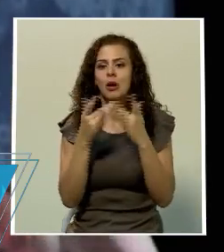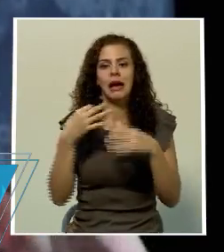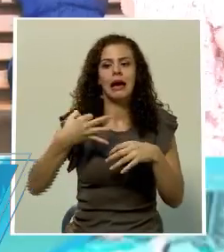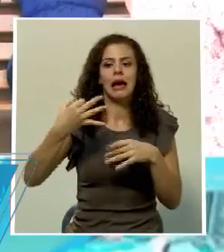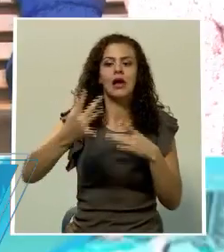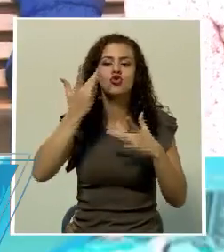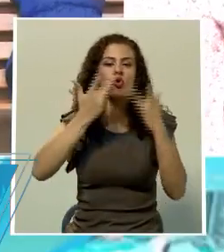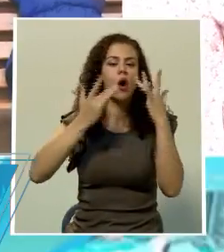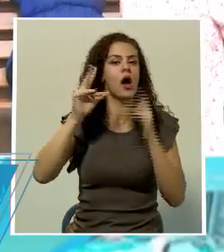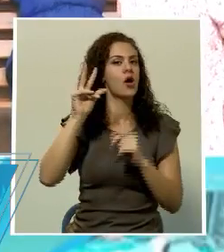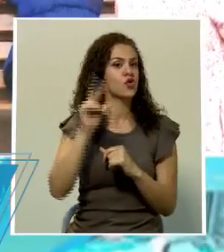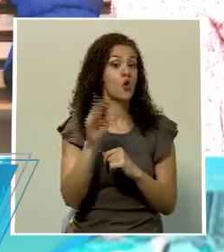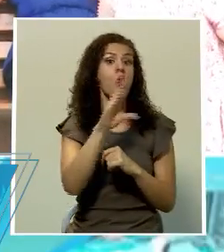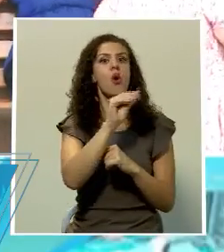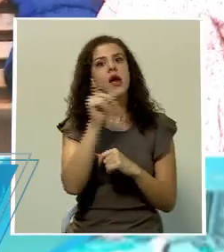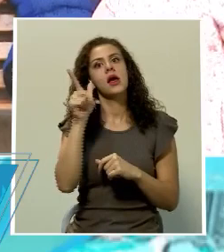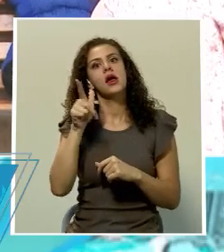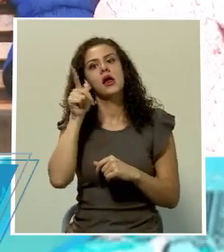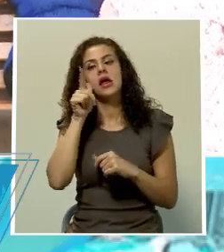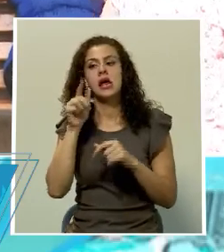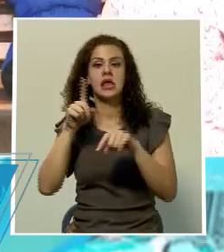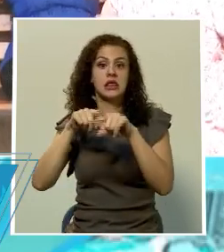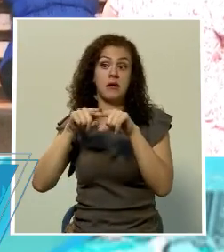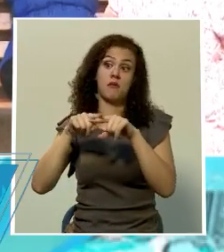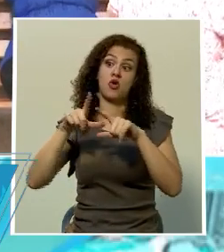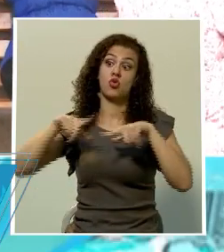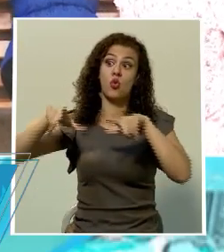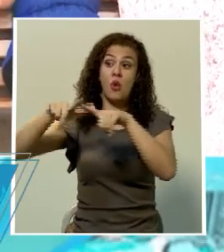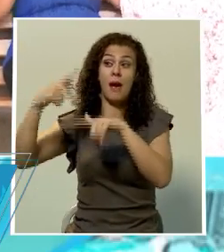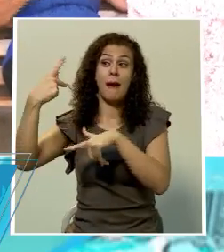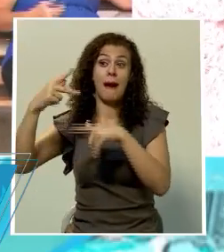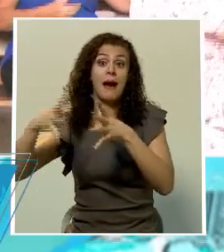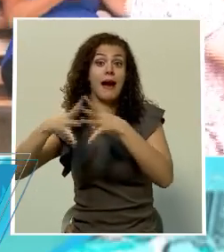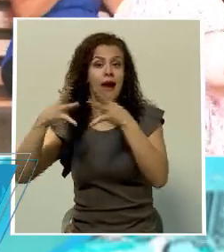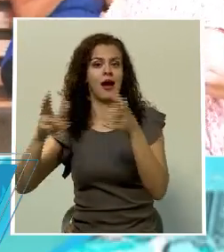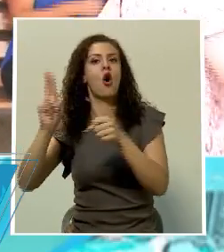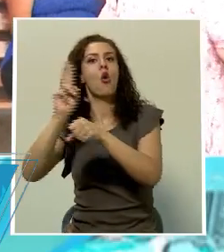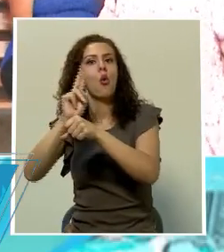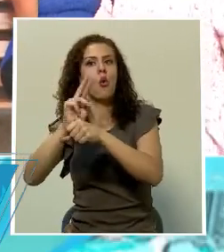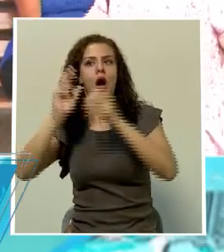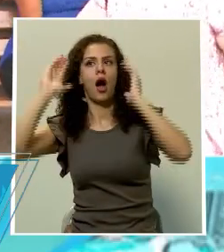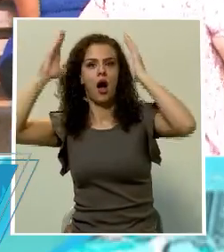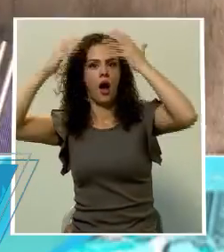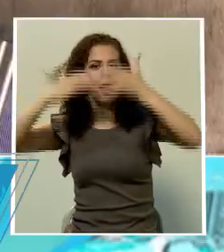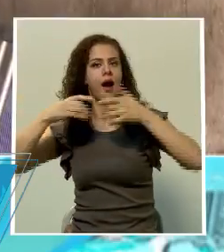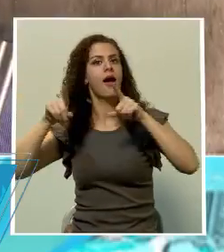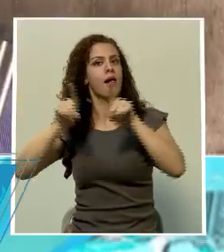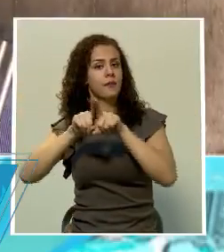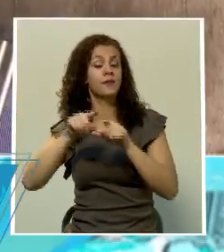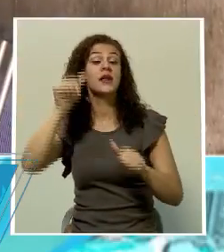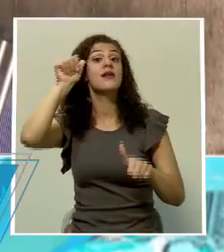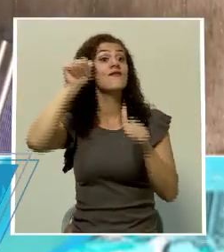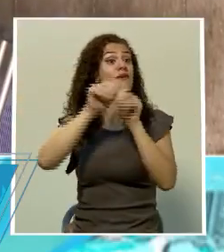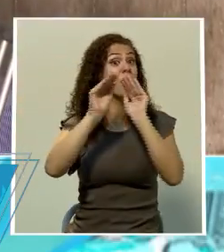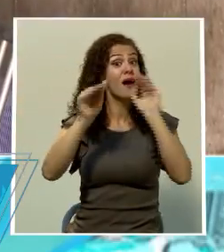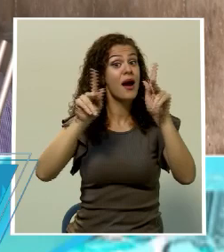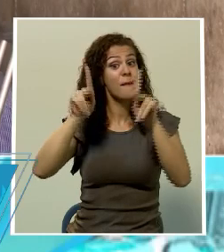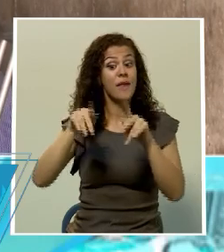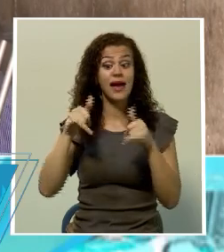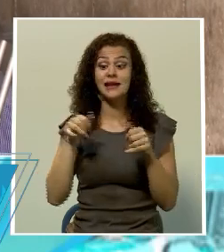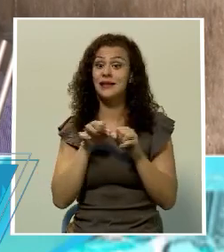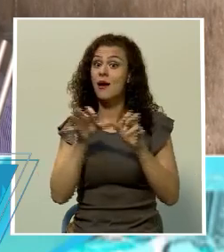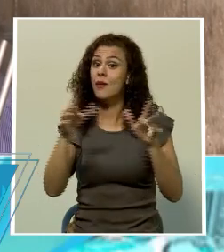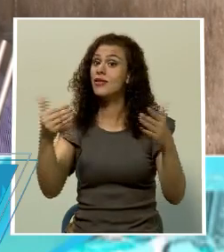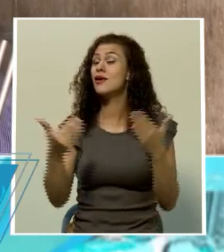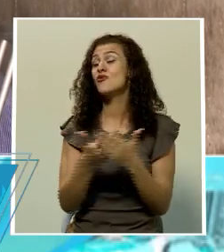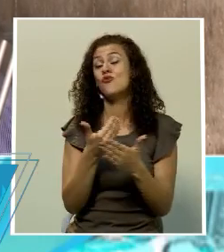cada instante, y por supuesto en aquellos lugares de alto riesgo, la utilización de una careta. Hay que recordarle a la gente que esta pandemia